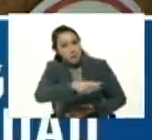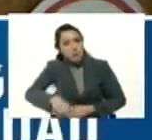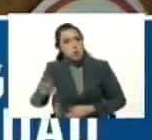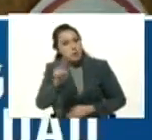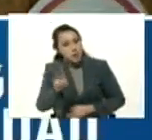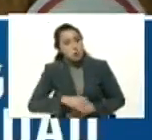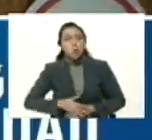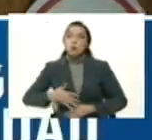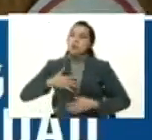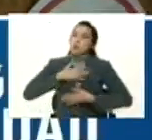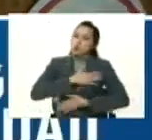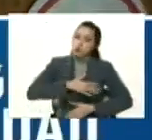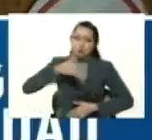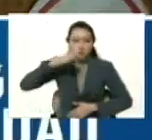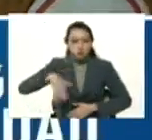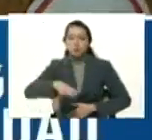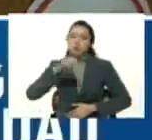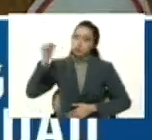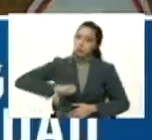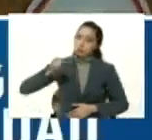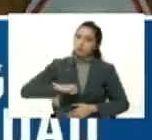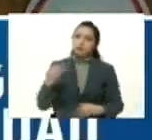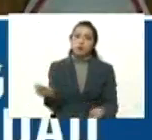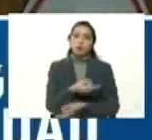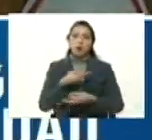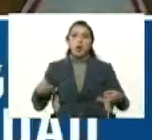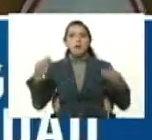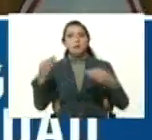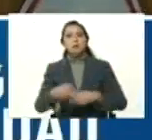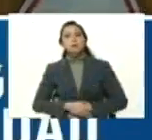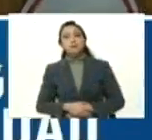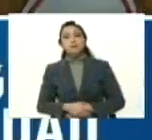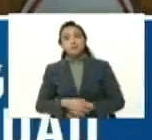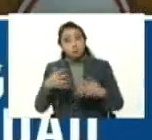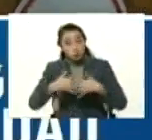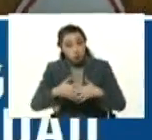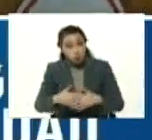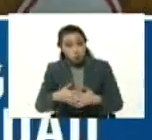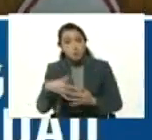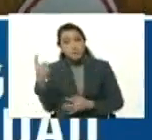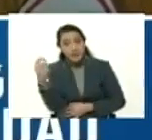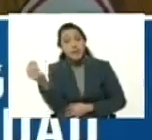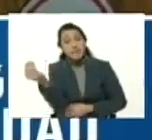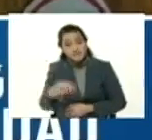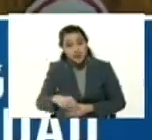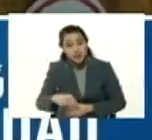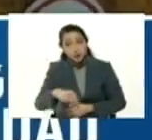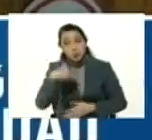La satisfacción del pueblo. La satisfacción de la necesidad, correcto. Lácteos Los Andes le falta mucho todavía.